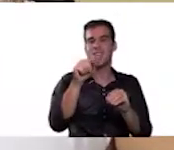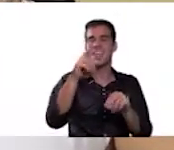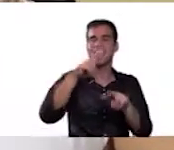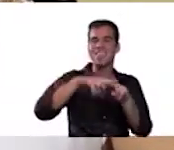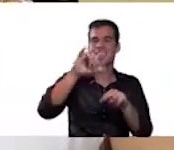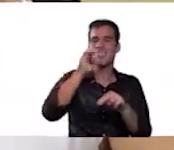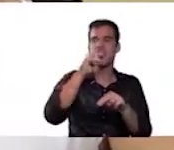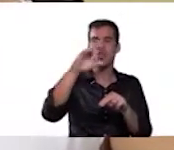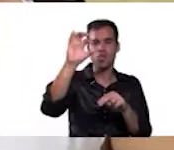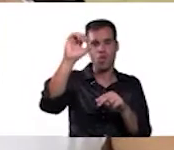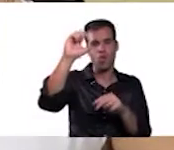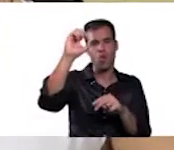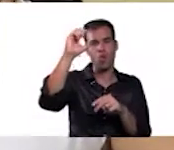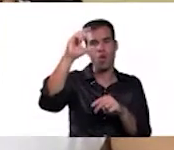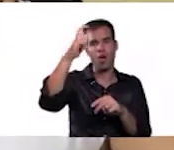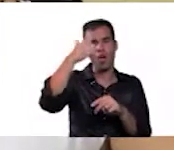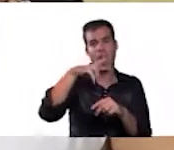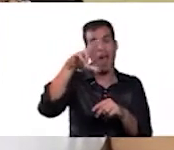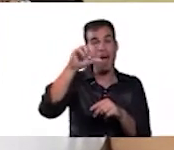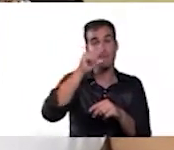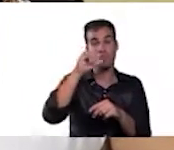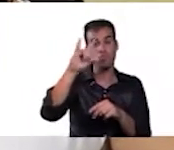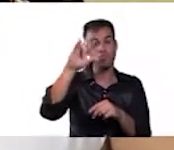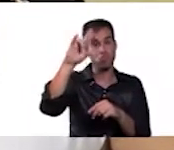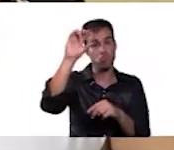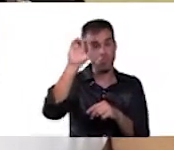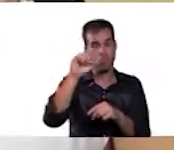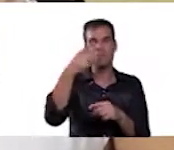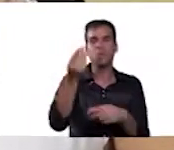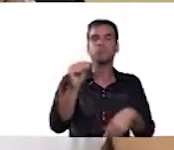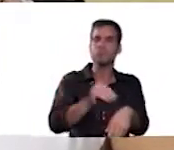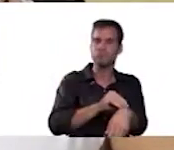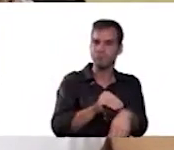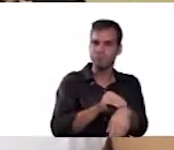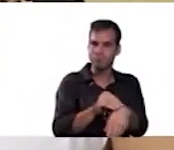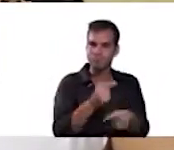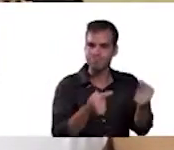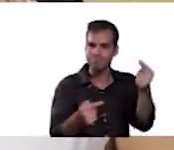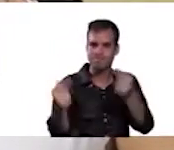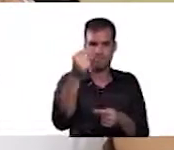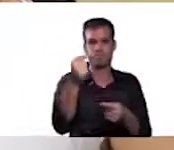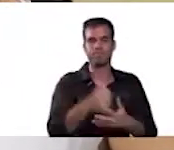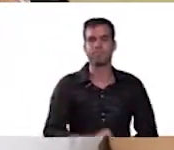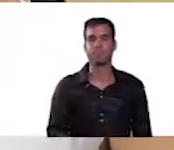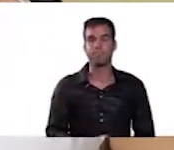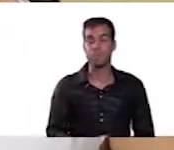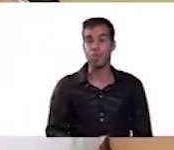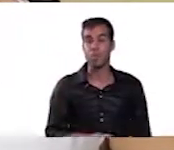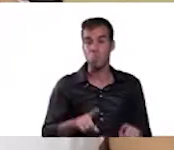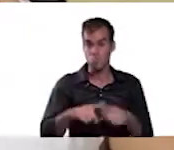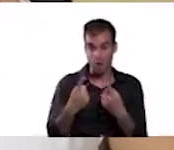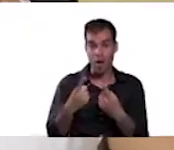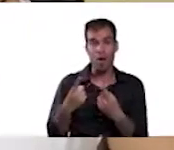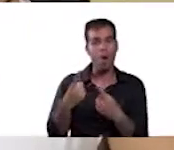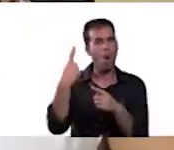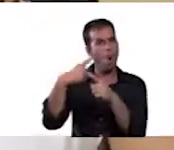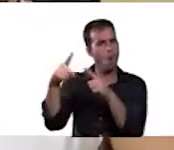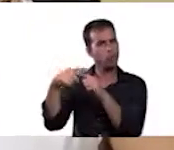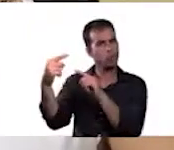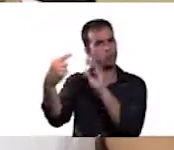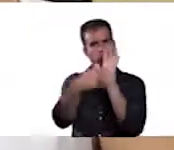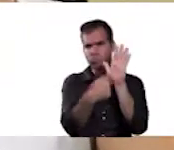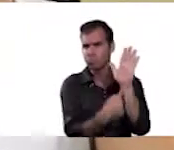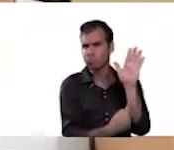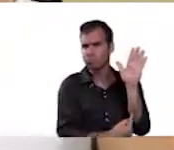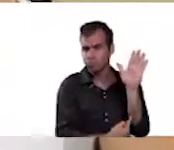estos principalmente en los alcoholes monohidroxilados. ¿Por qué razón? Las demás funciones químicas de estos